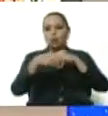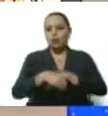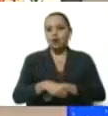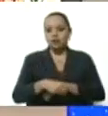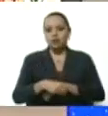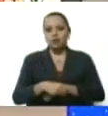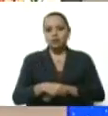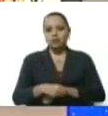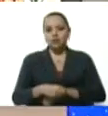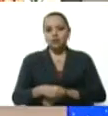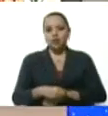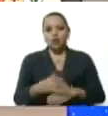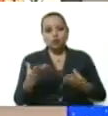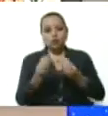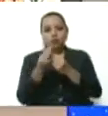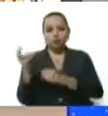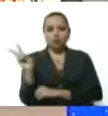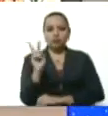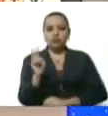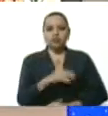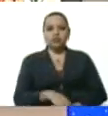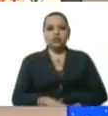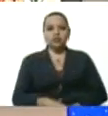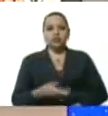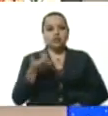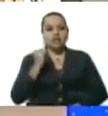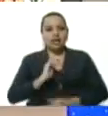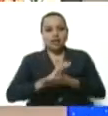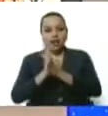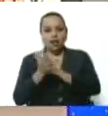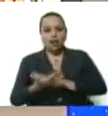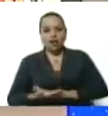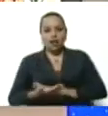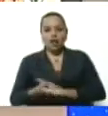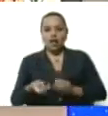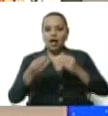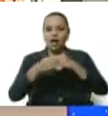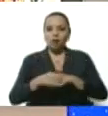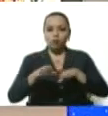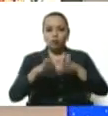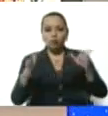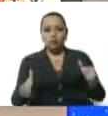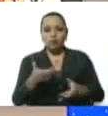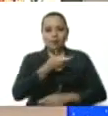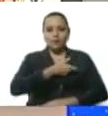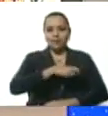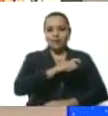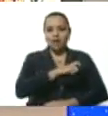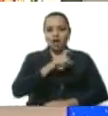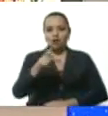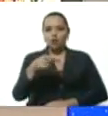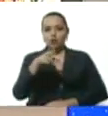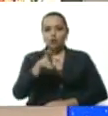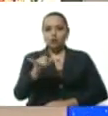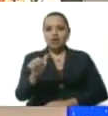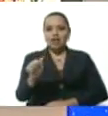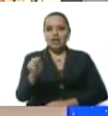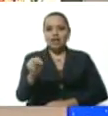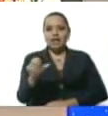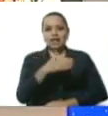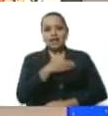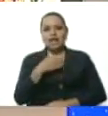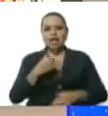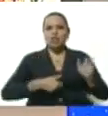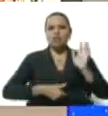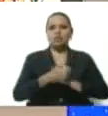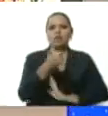Venezuela. En ese momento, cuando expira el protocolo de Puerto España, Guyana pedía renovar por 12 años más,